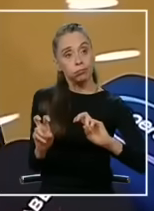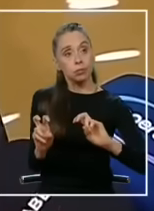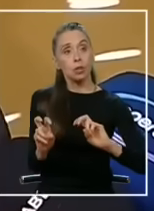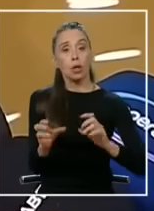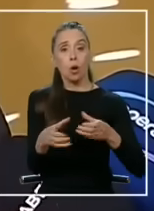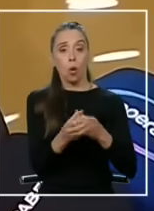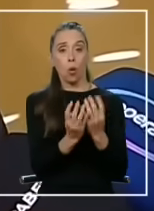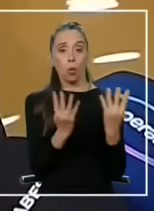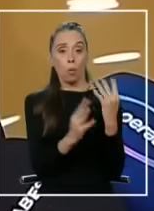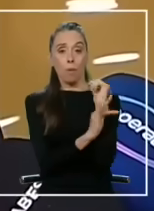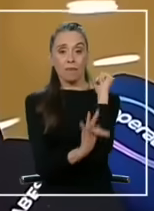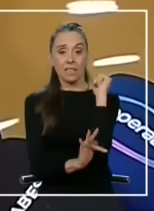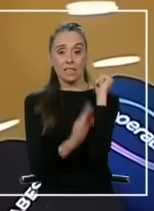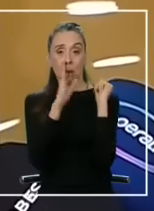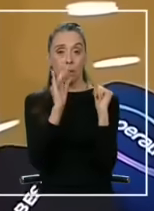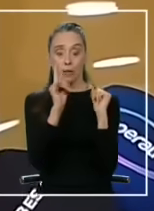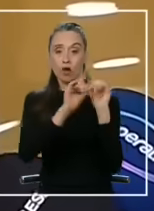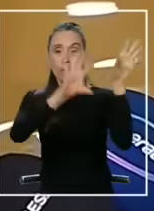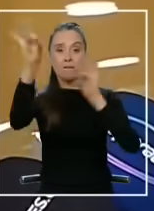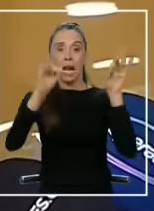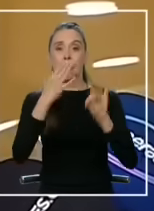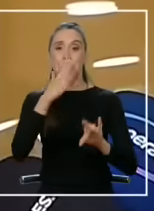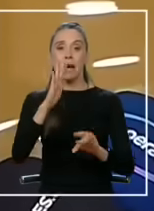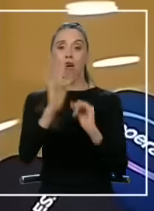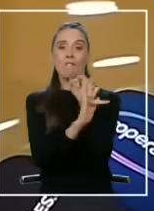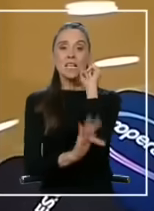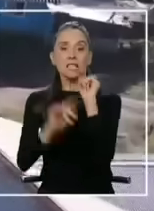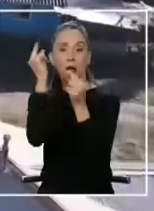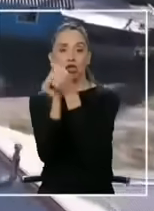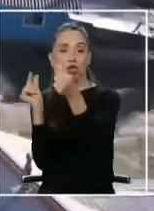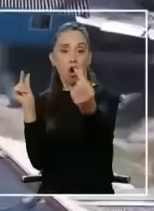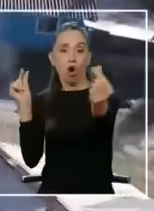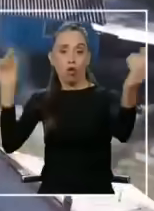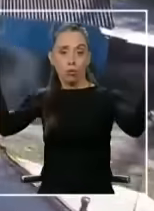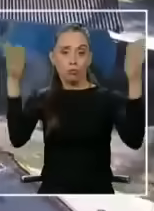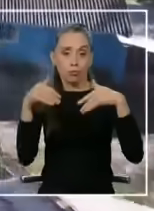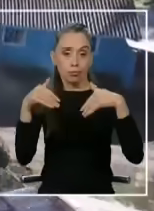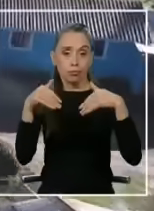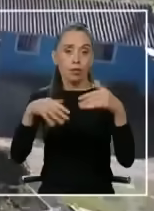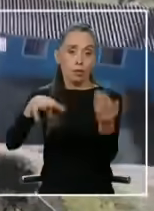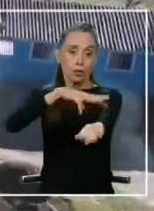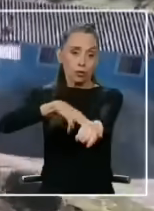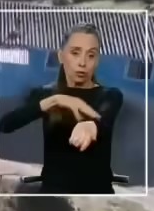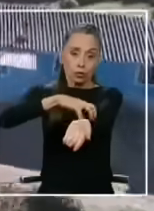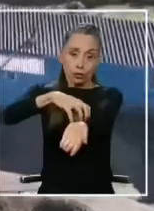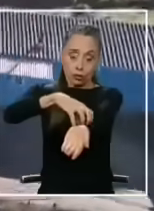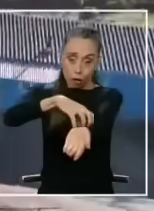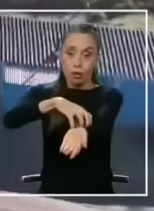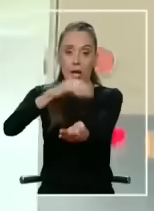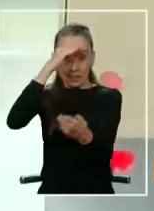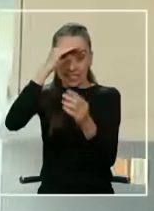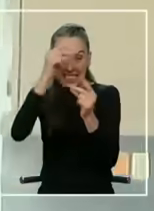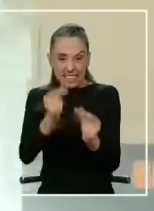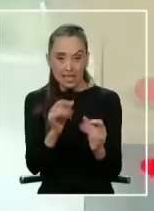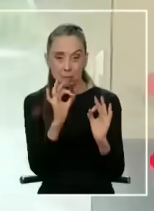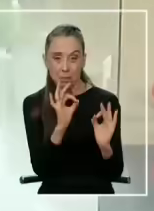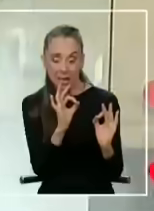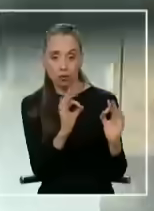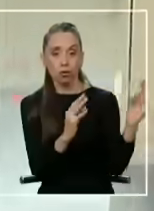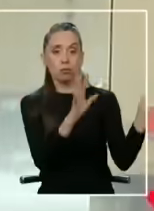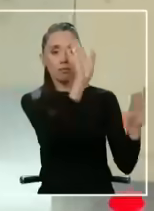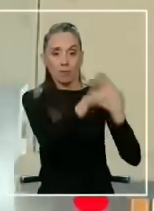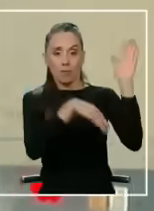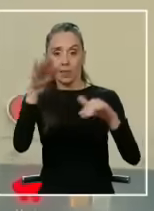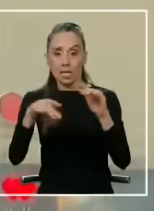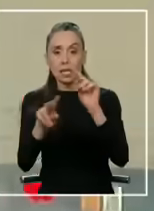solo por un equipo de fiscales del Biobío, sino que los mejores fiscales con mayor experiencia que tenemos en toda la macro sur a sur van a ser convocados para